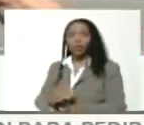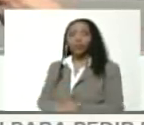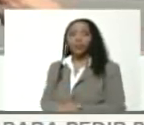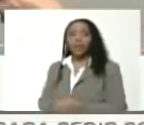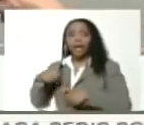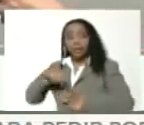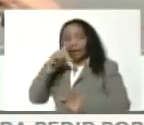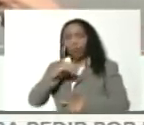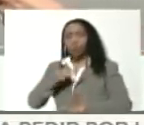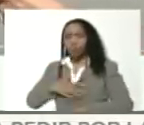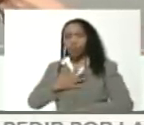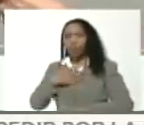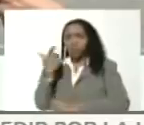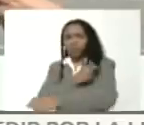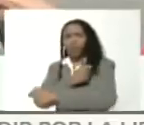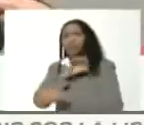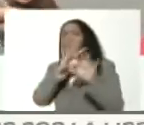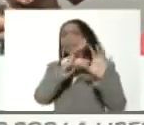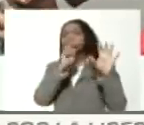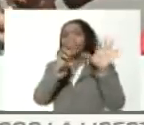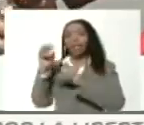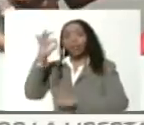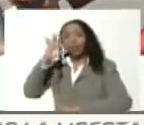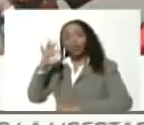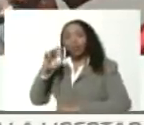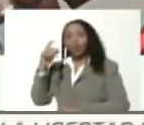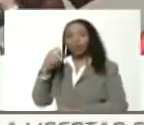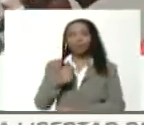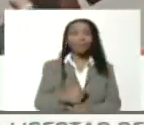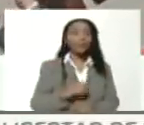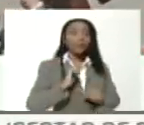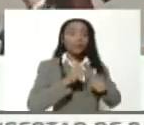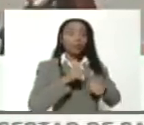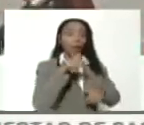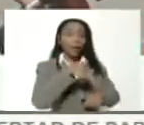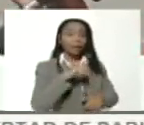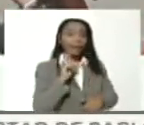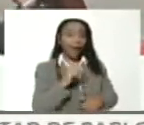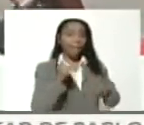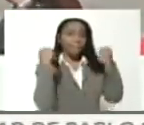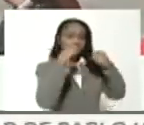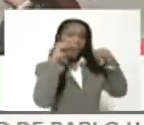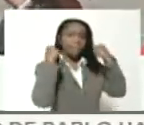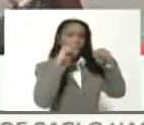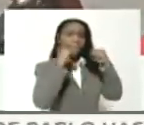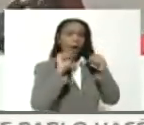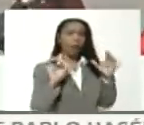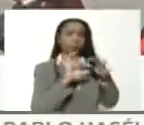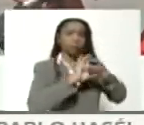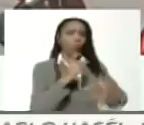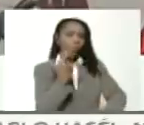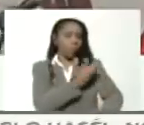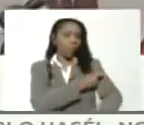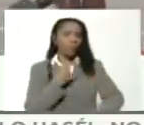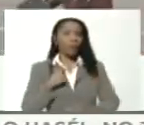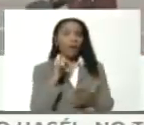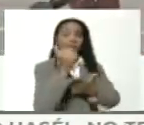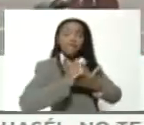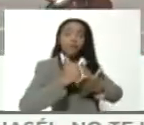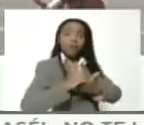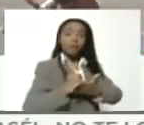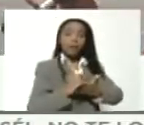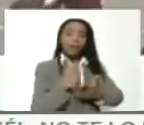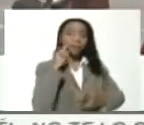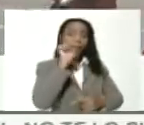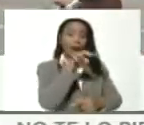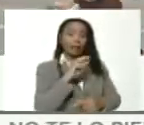año podríamos estar vacunando al 70% de la población. También inició esta semana los ensayos de la combinación de la Sputnik V contra el fármaco o con el fármaco